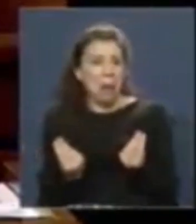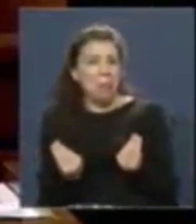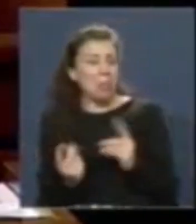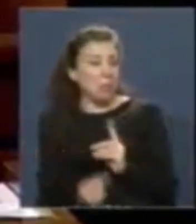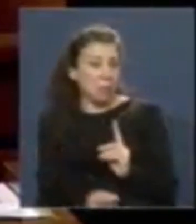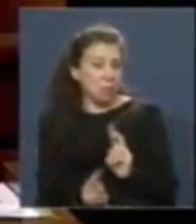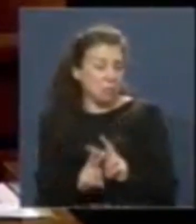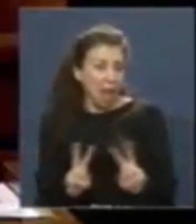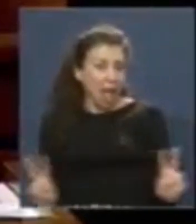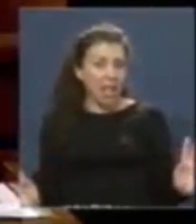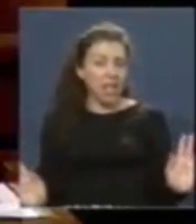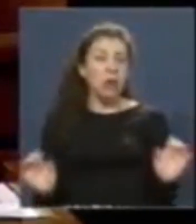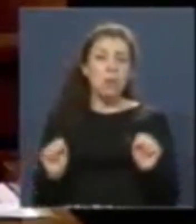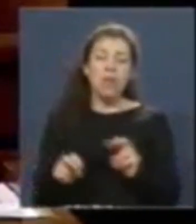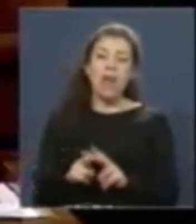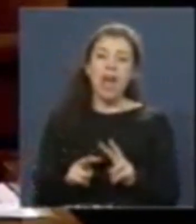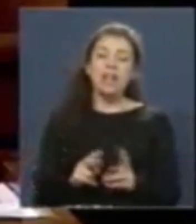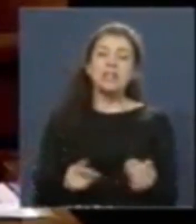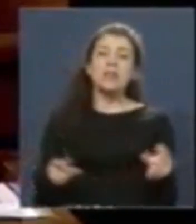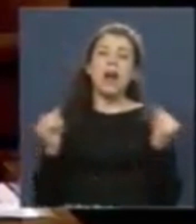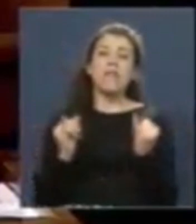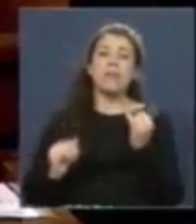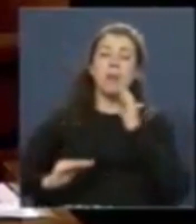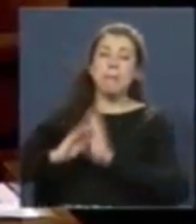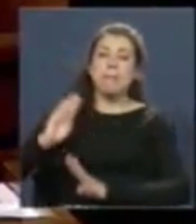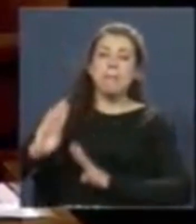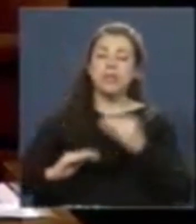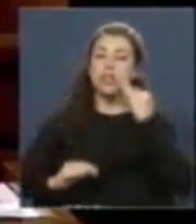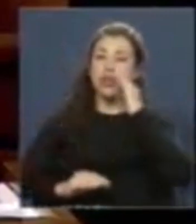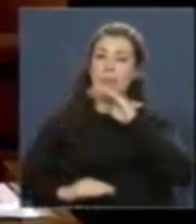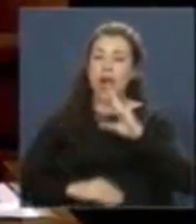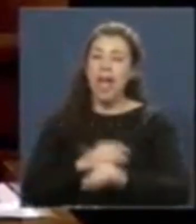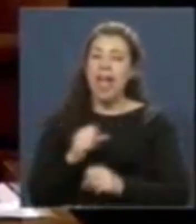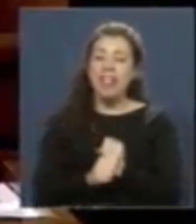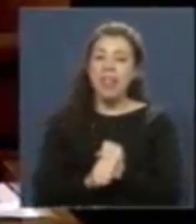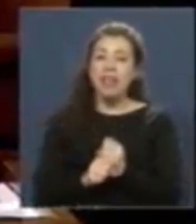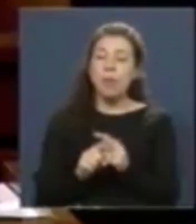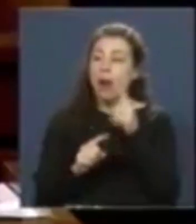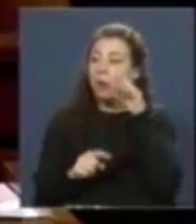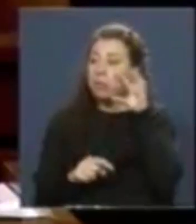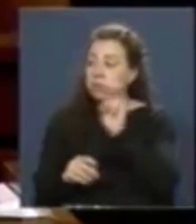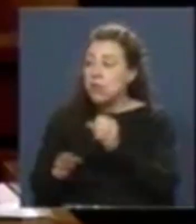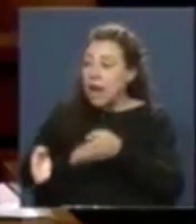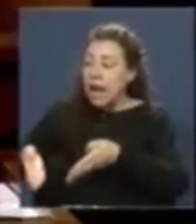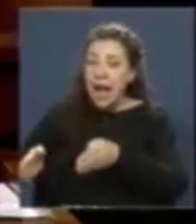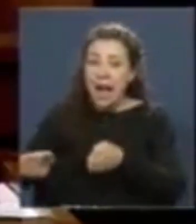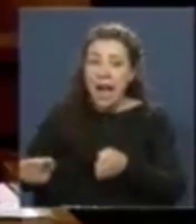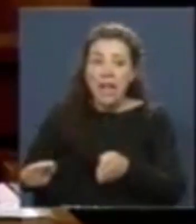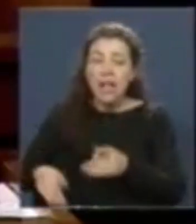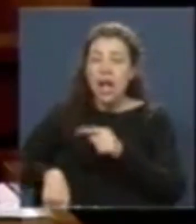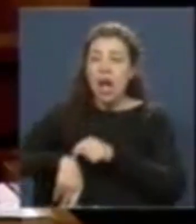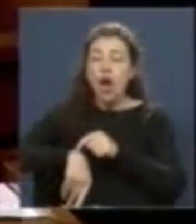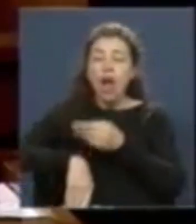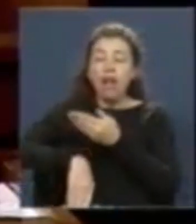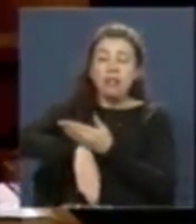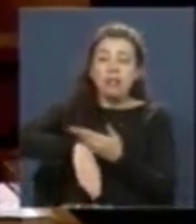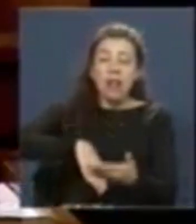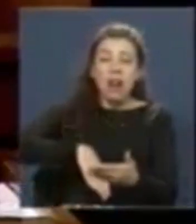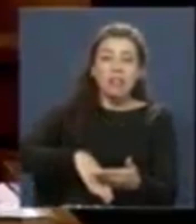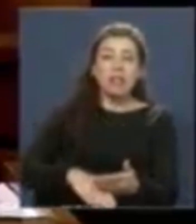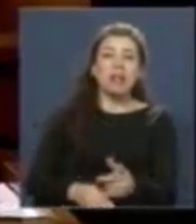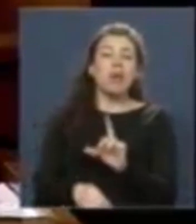Incluso se puede implementar como una medida de protección de los menores que sean sorprendidos en la vía pública a altas horas en lugares